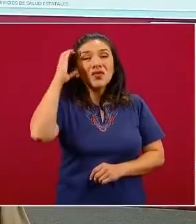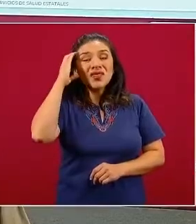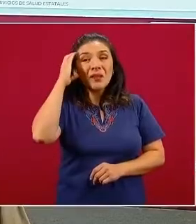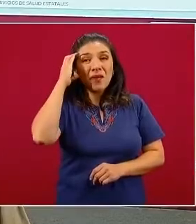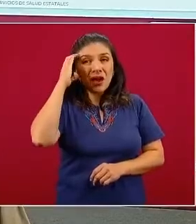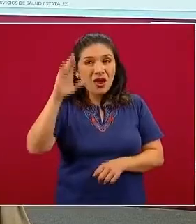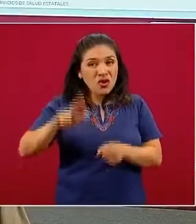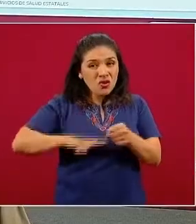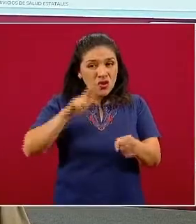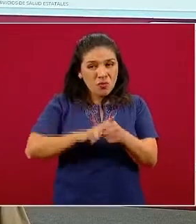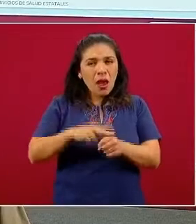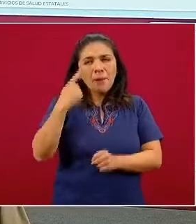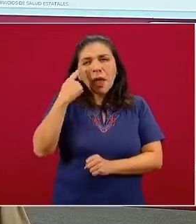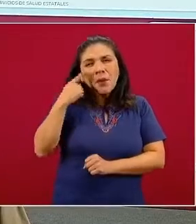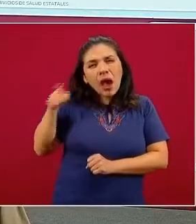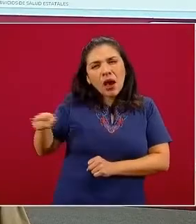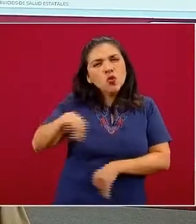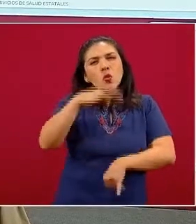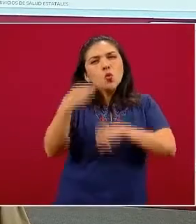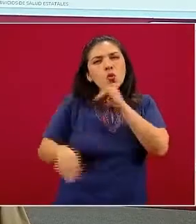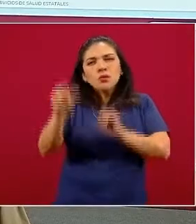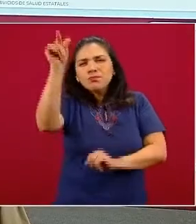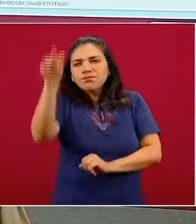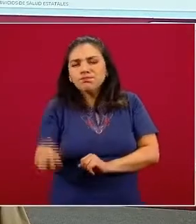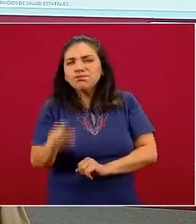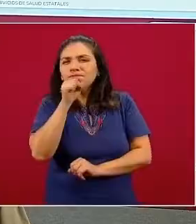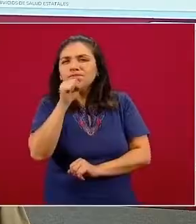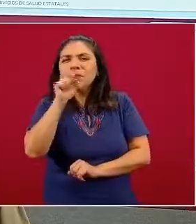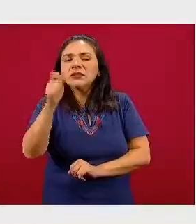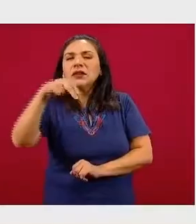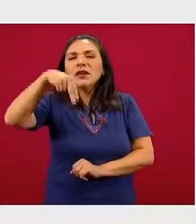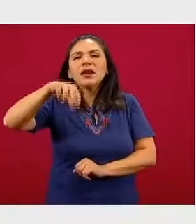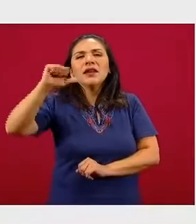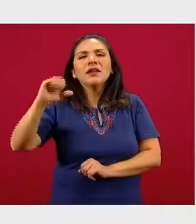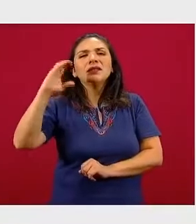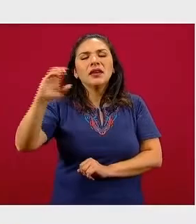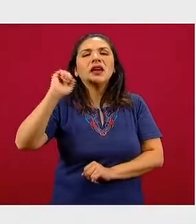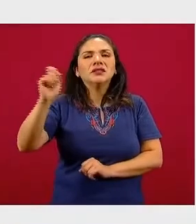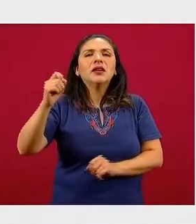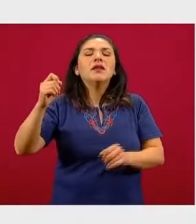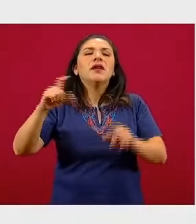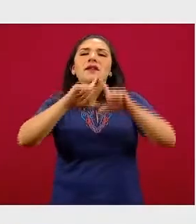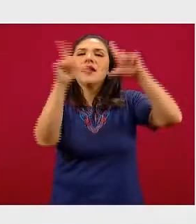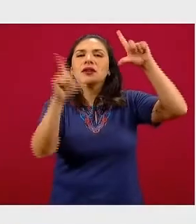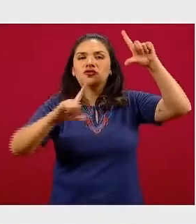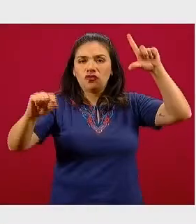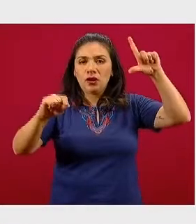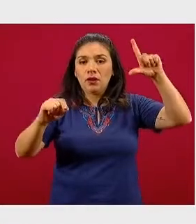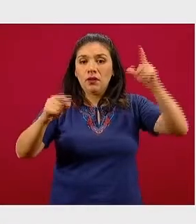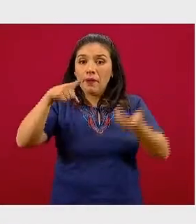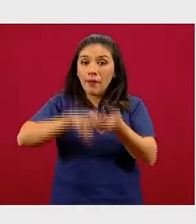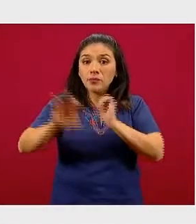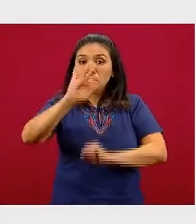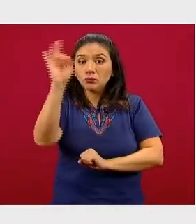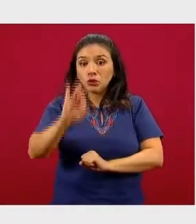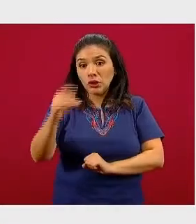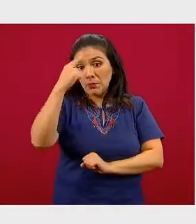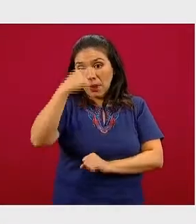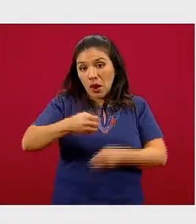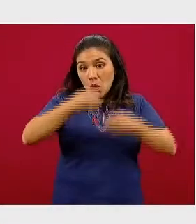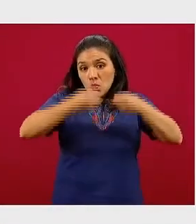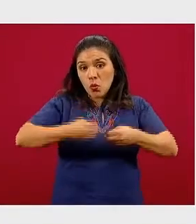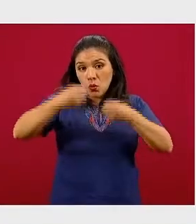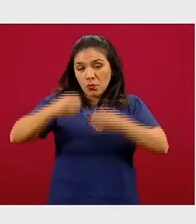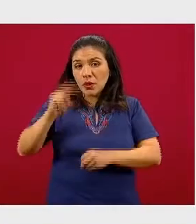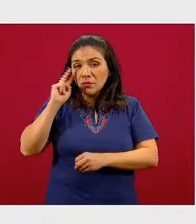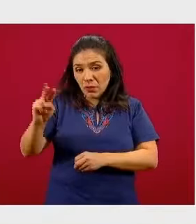que en esta gráfica siempre la última columna es la que dice NAC, nacional, el porcentaje de camas ocupadas a nivel